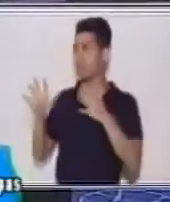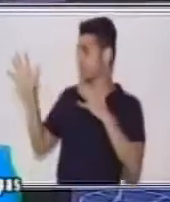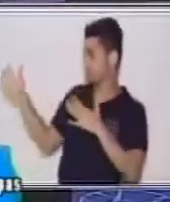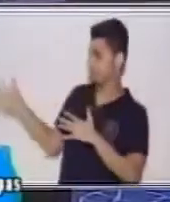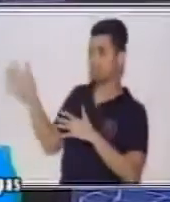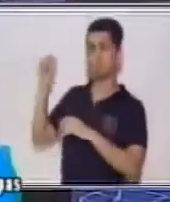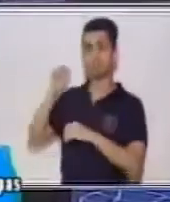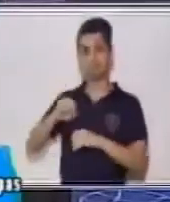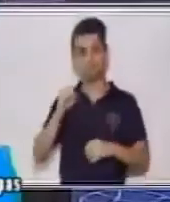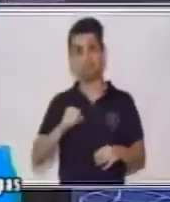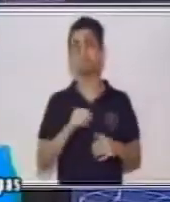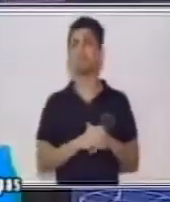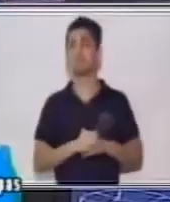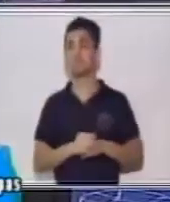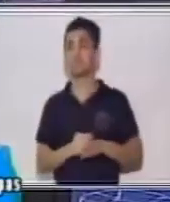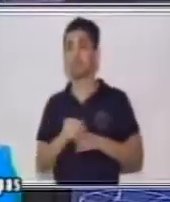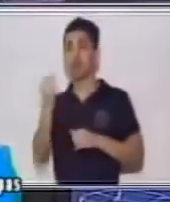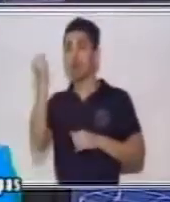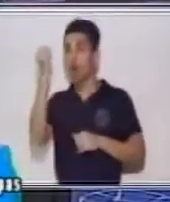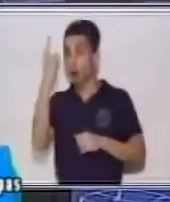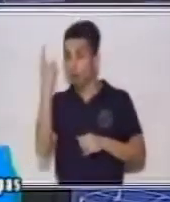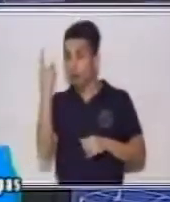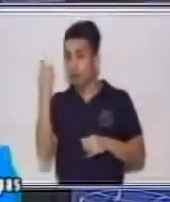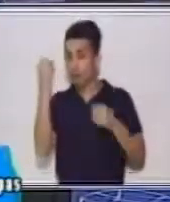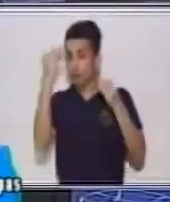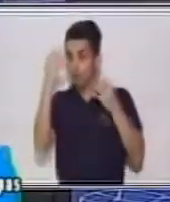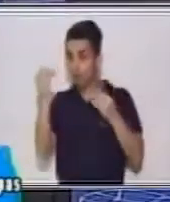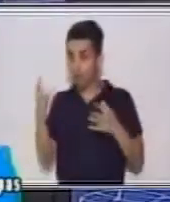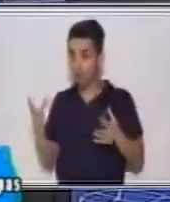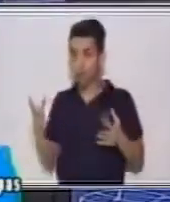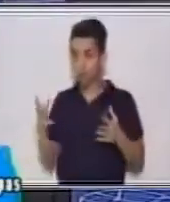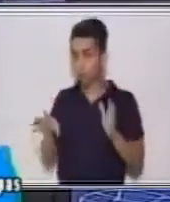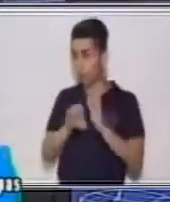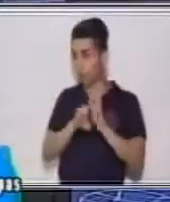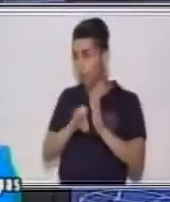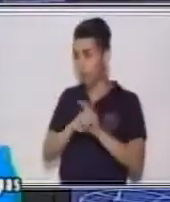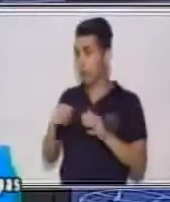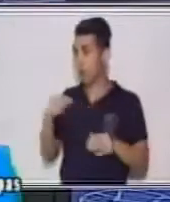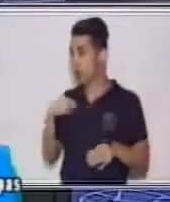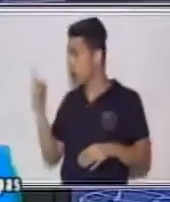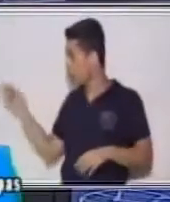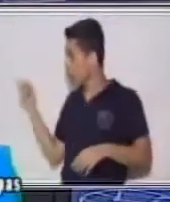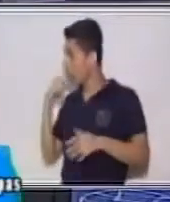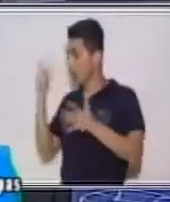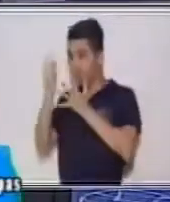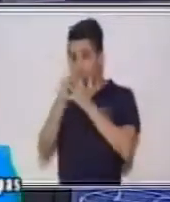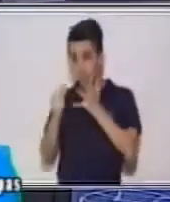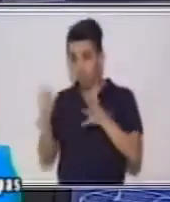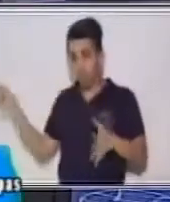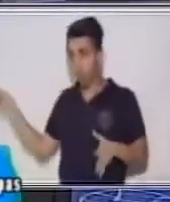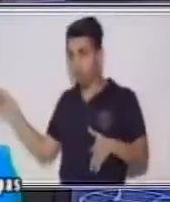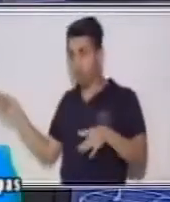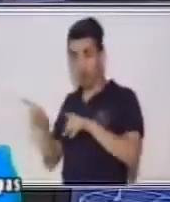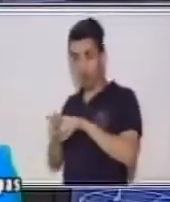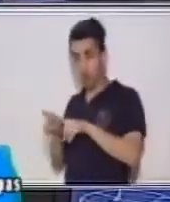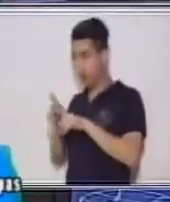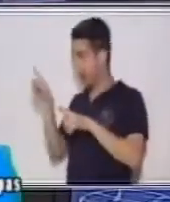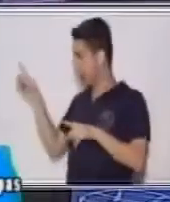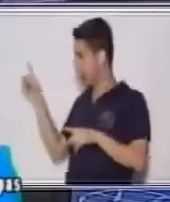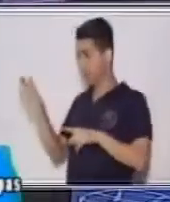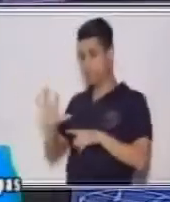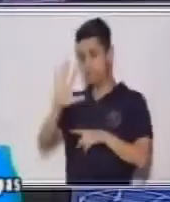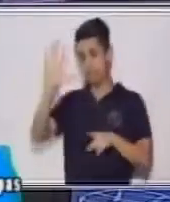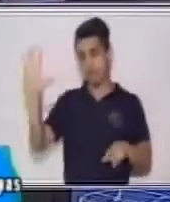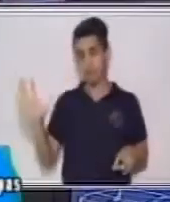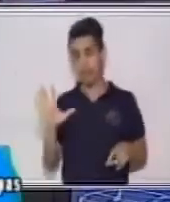Sí. ¿Comprende la información? ¿Será que por medio de una imagen, así como el mapa que yo